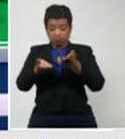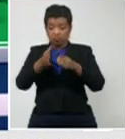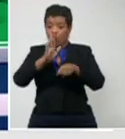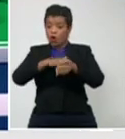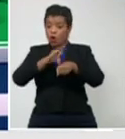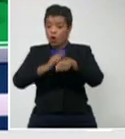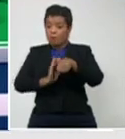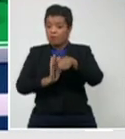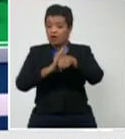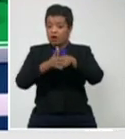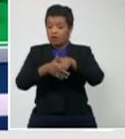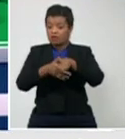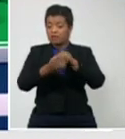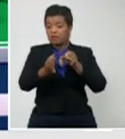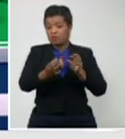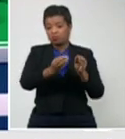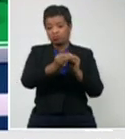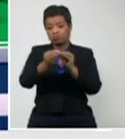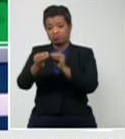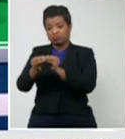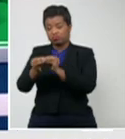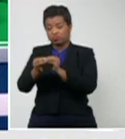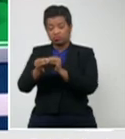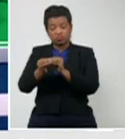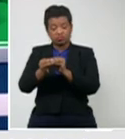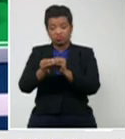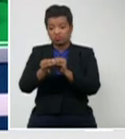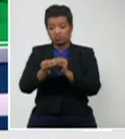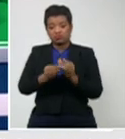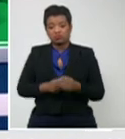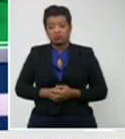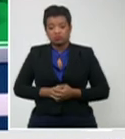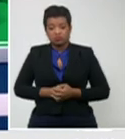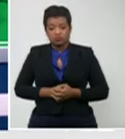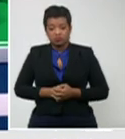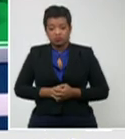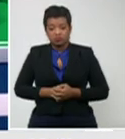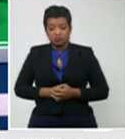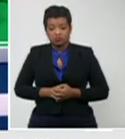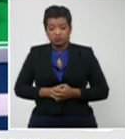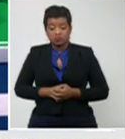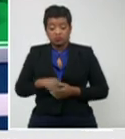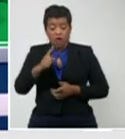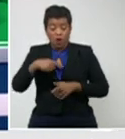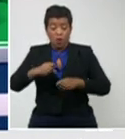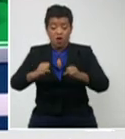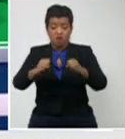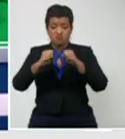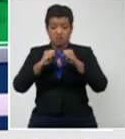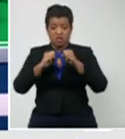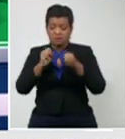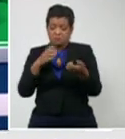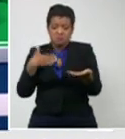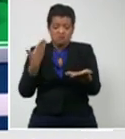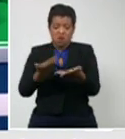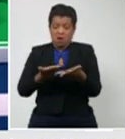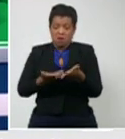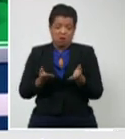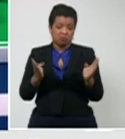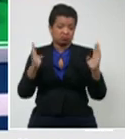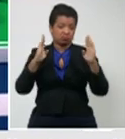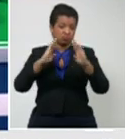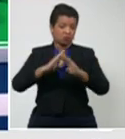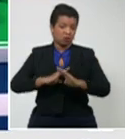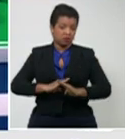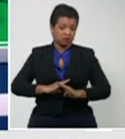del virus, valga la redundancia, con una mayor agresividad, por lo menos eso no se ha demostrado. Es que